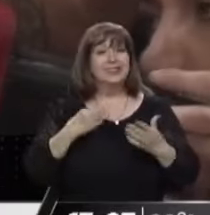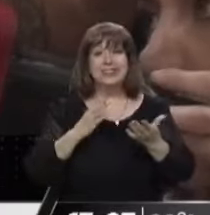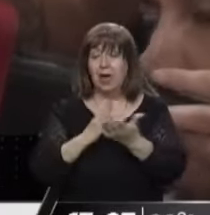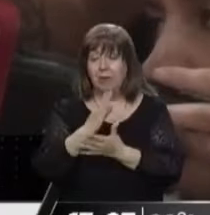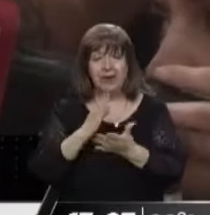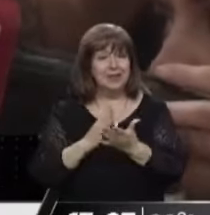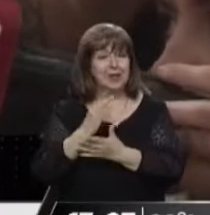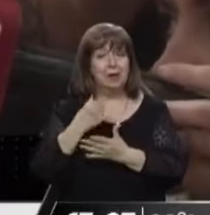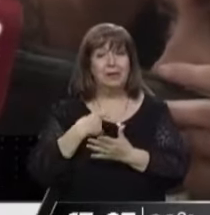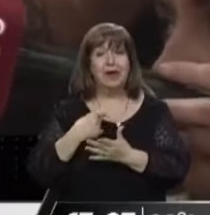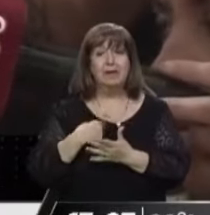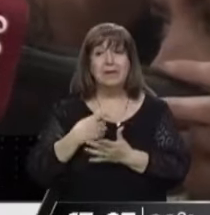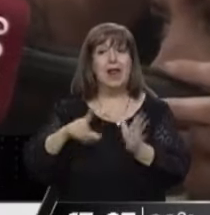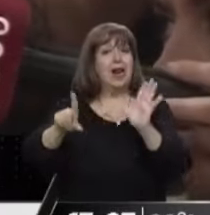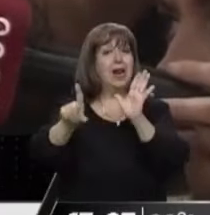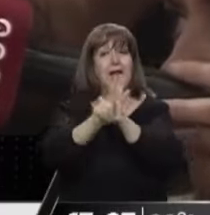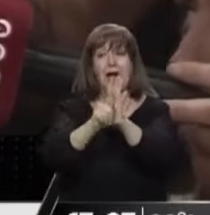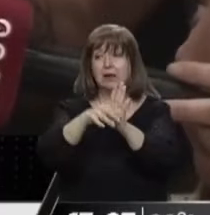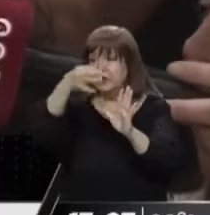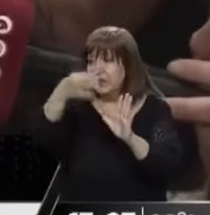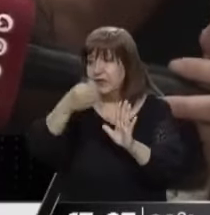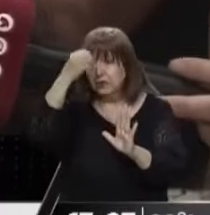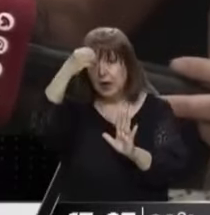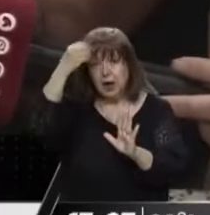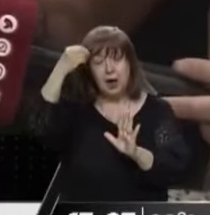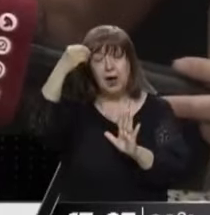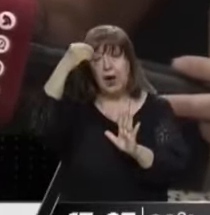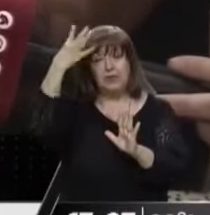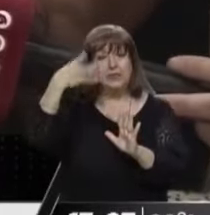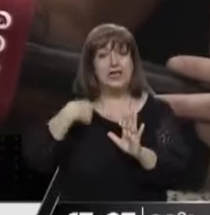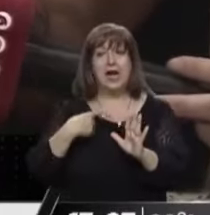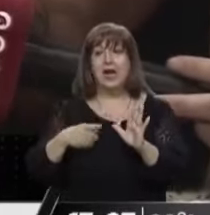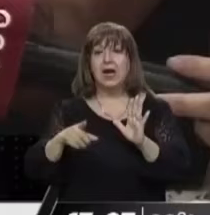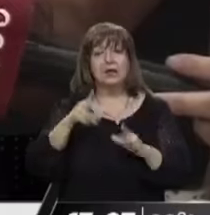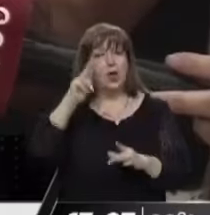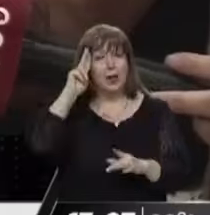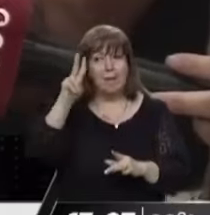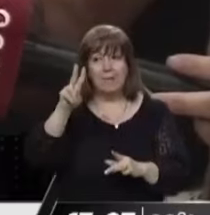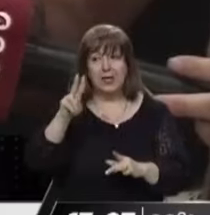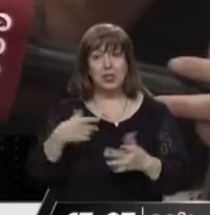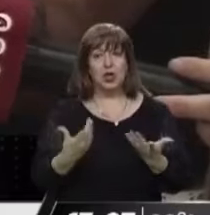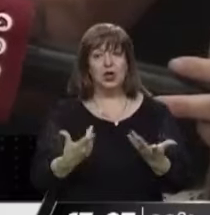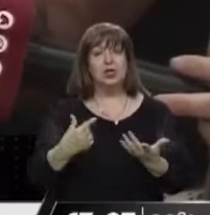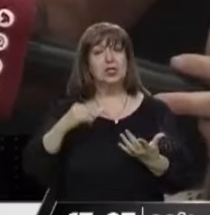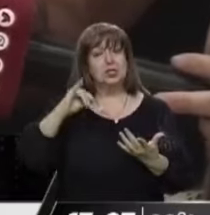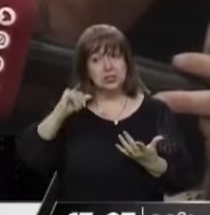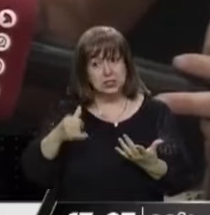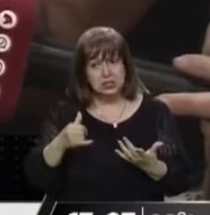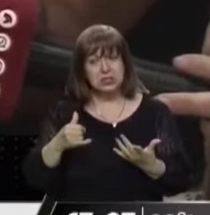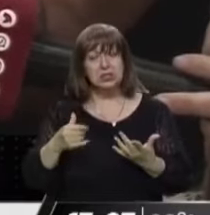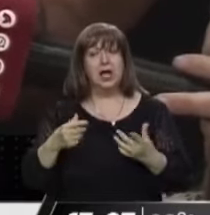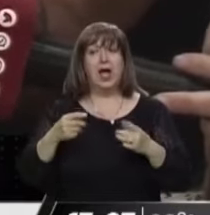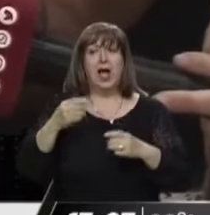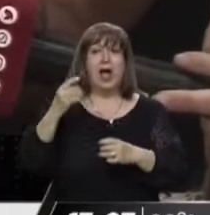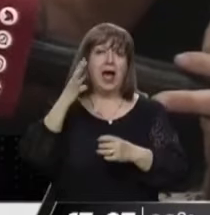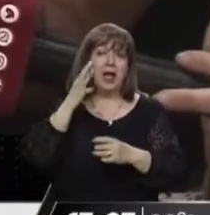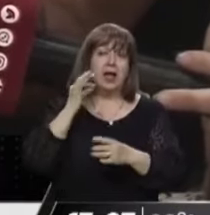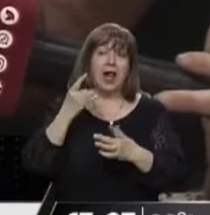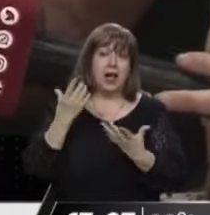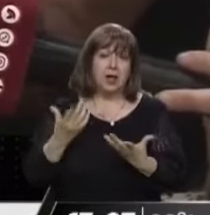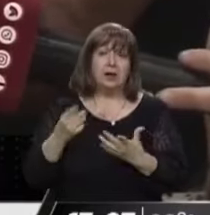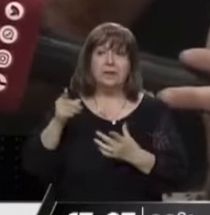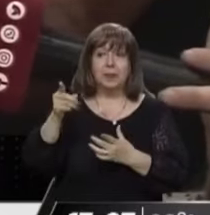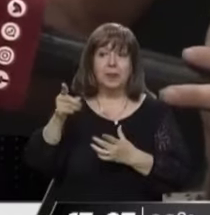se ha hecho todo desde el punto de vista legal y se ha hecho todo desde el punto de vista idóneo. Si hay competencias, deben ser justamente aceptadas.